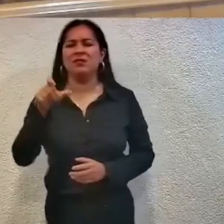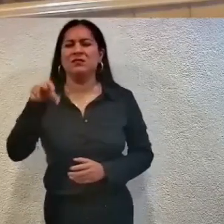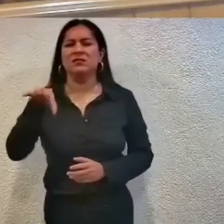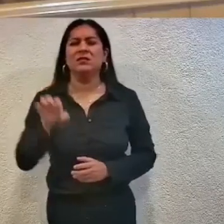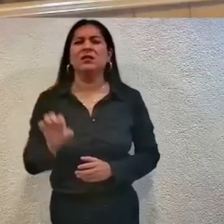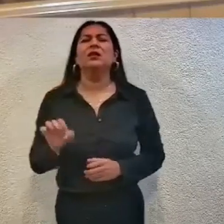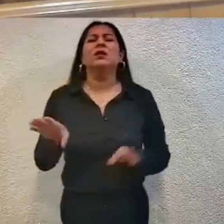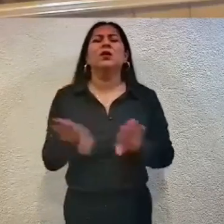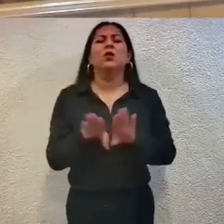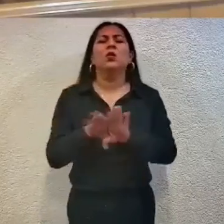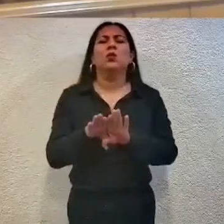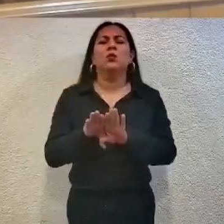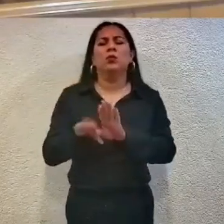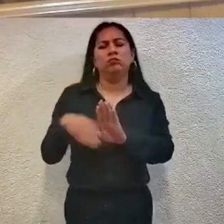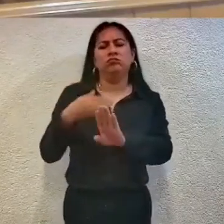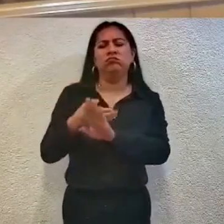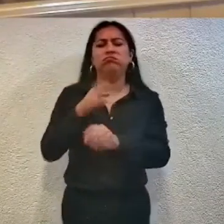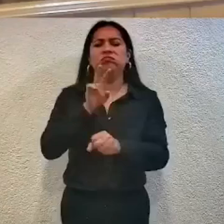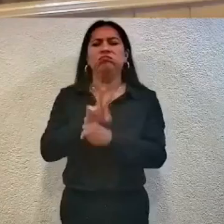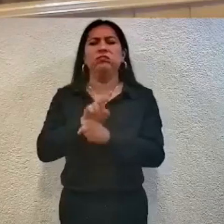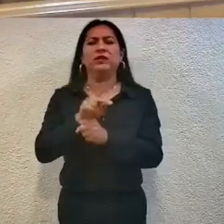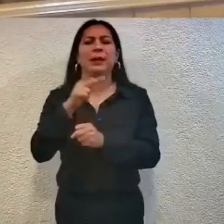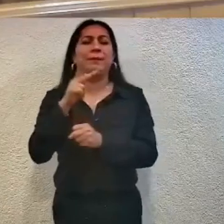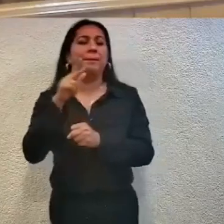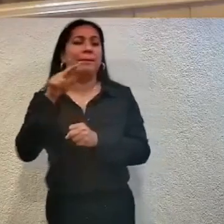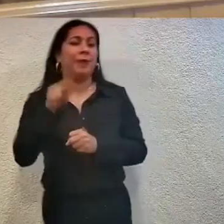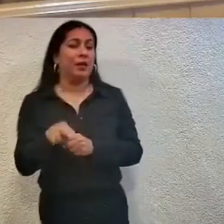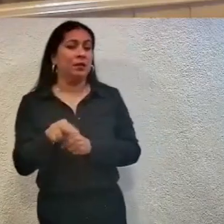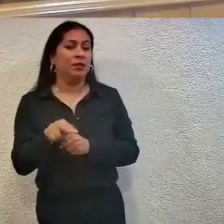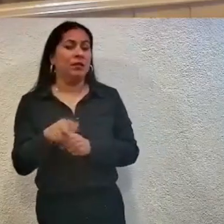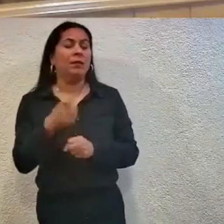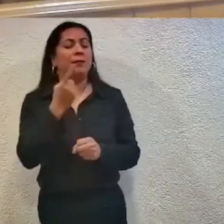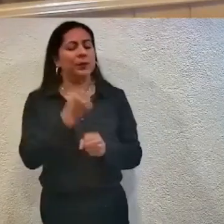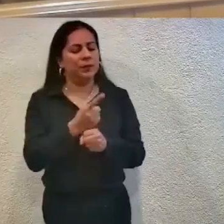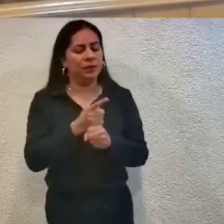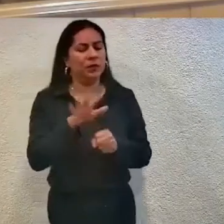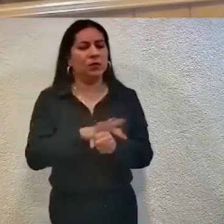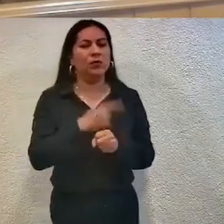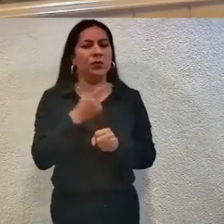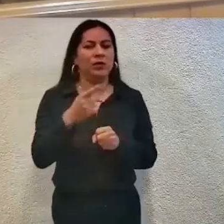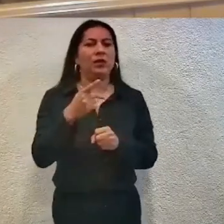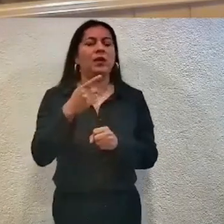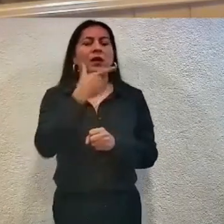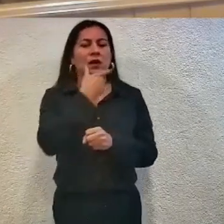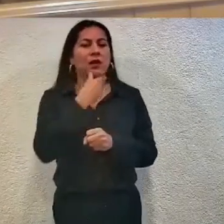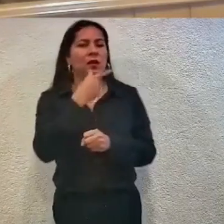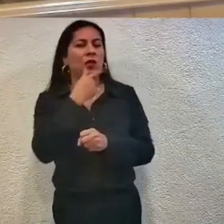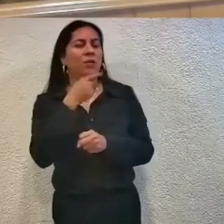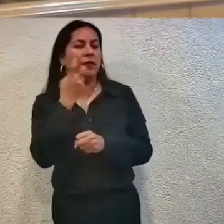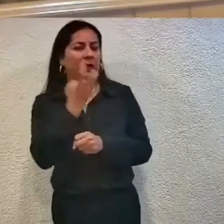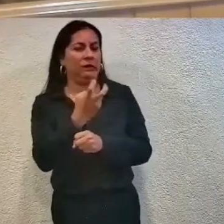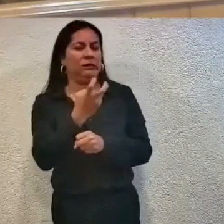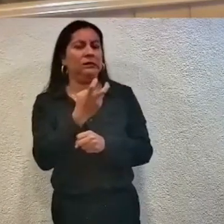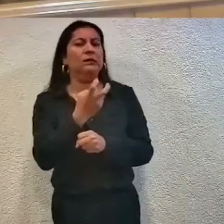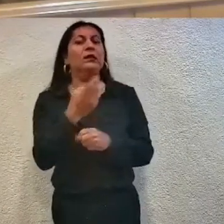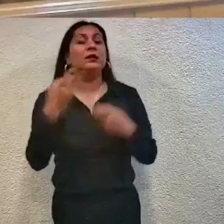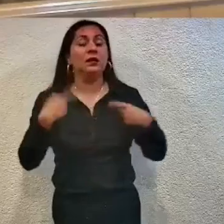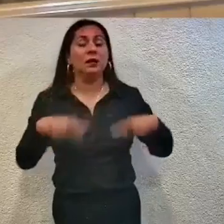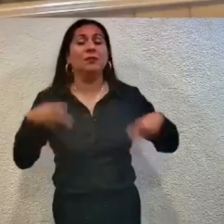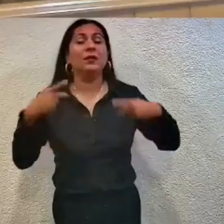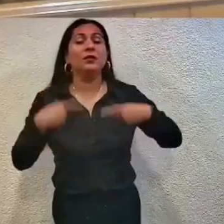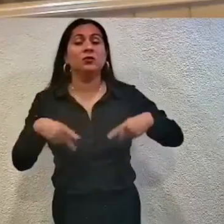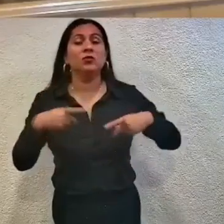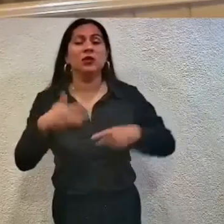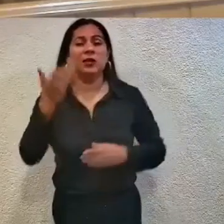Giovanni Vázquez Gabriel, así como por culpa invigilando del Partido Acción Nacional. El primero, porque el ciudadano Giovanni